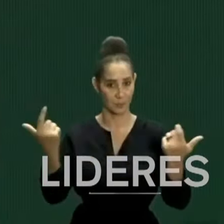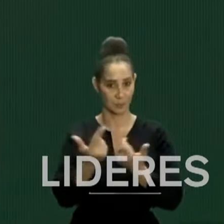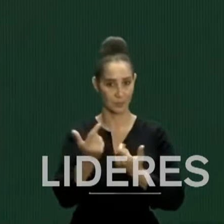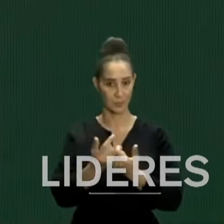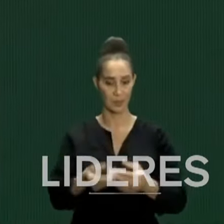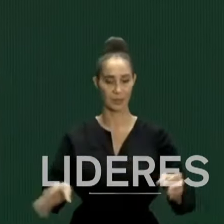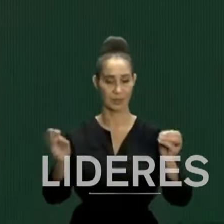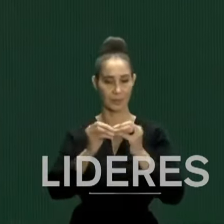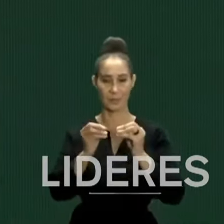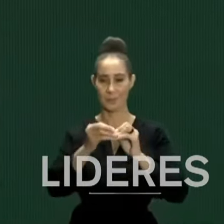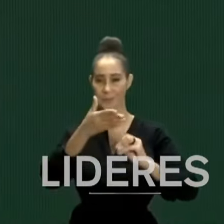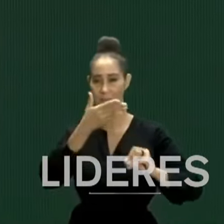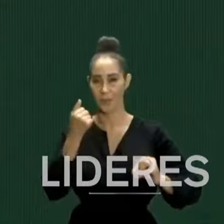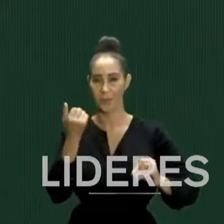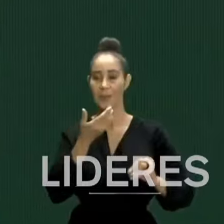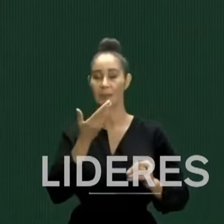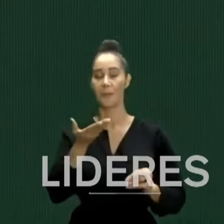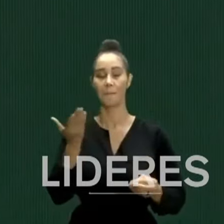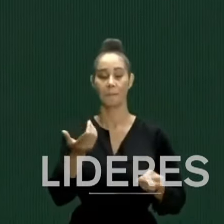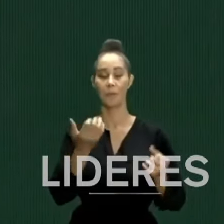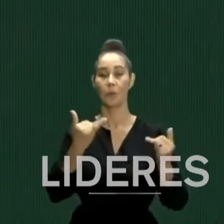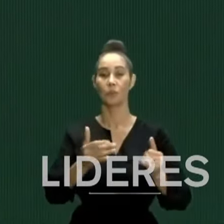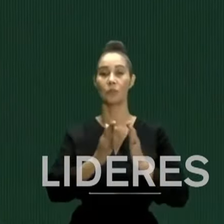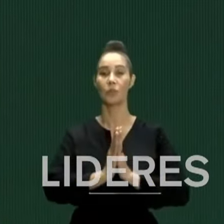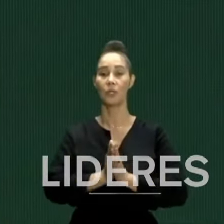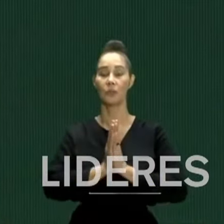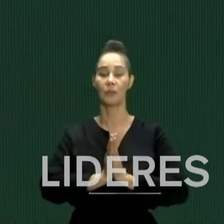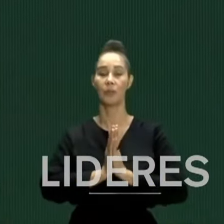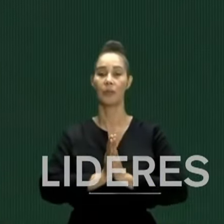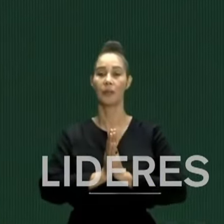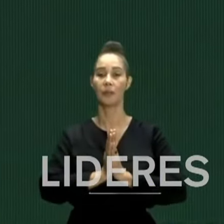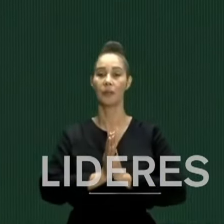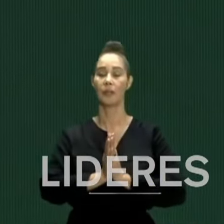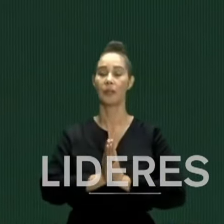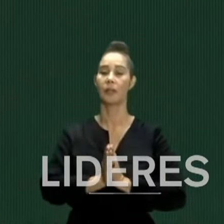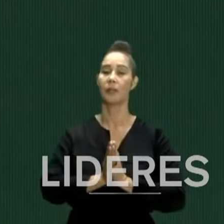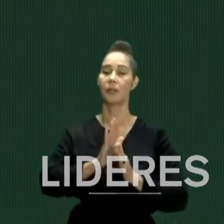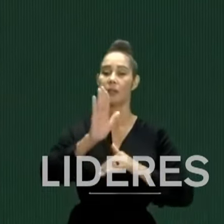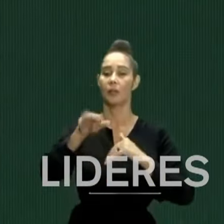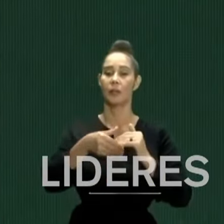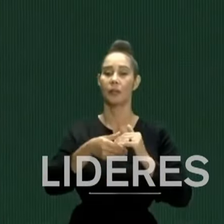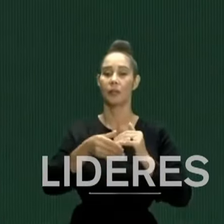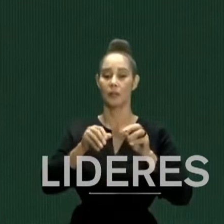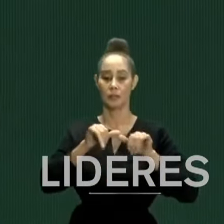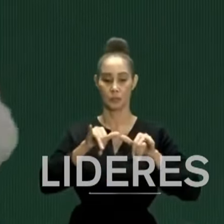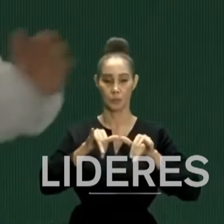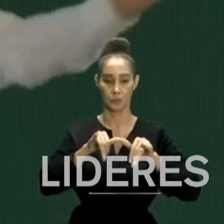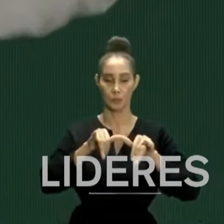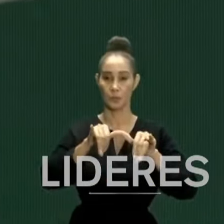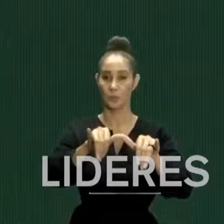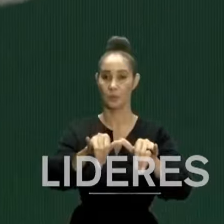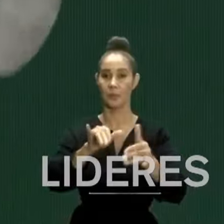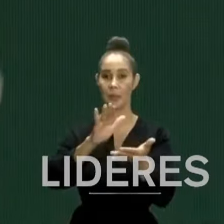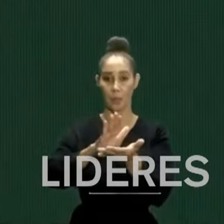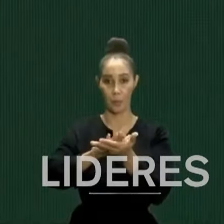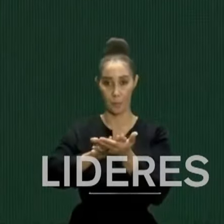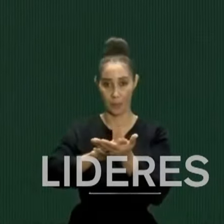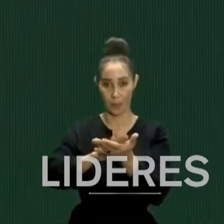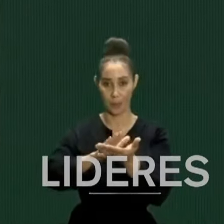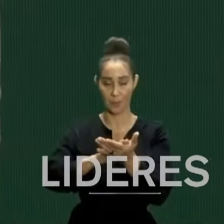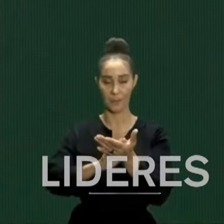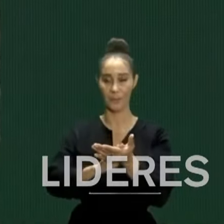cada vez mejores. Y hoy yo le quiero pedir a la gente de nuestro supermercado Bravo, que nos ha regalado este